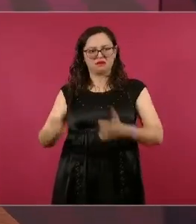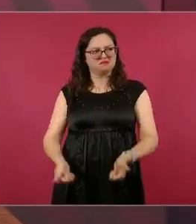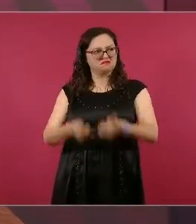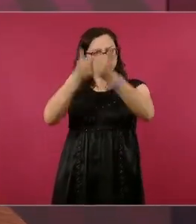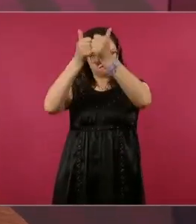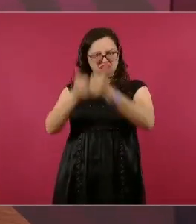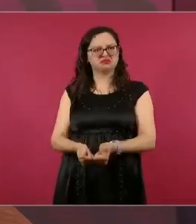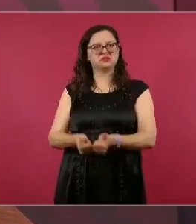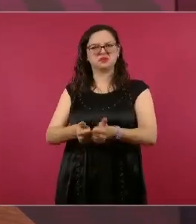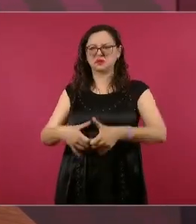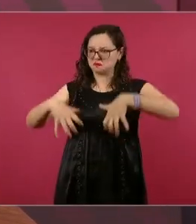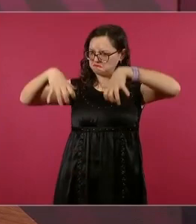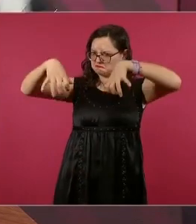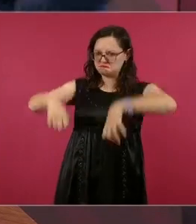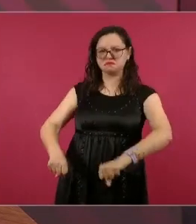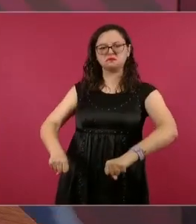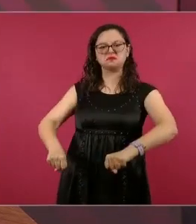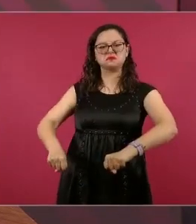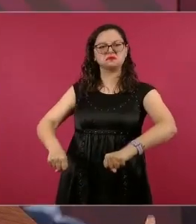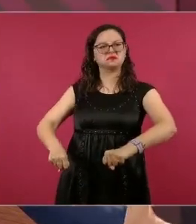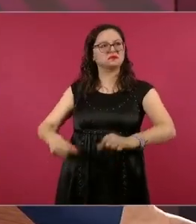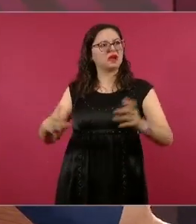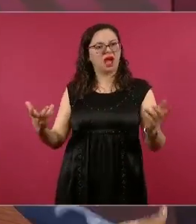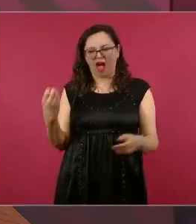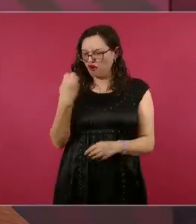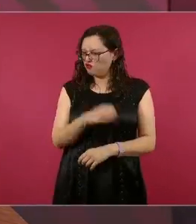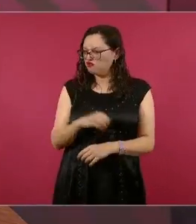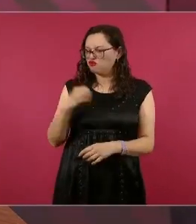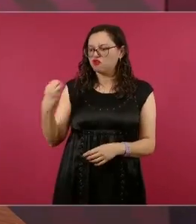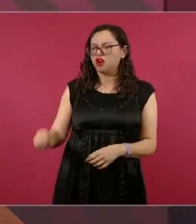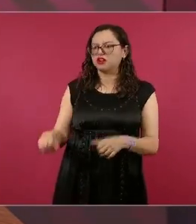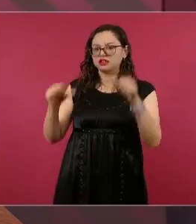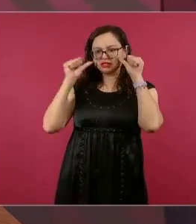el sureste, aquí van a tener que venir.